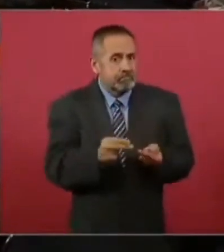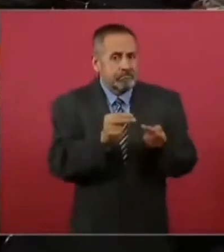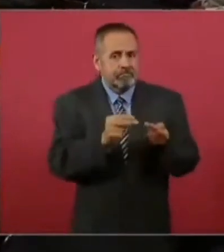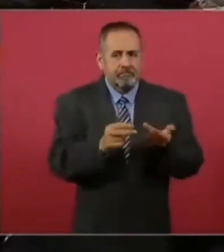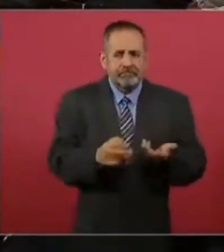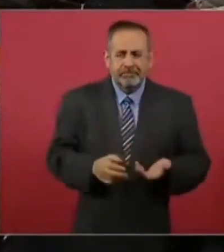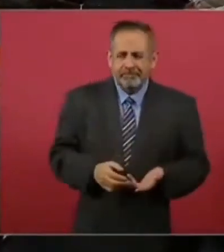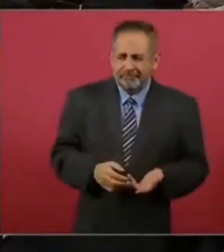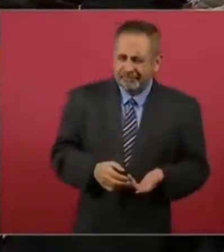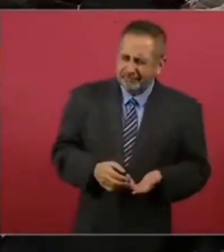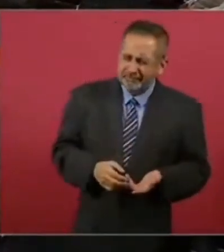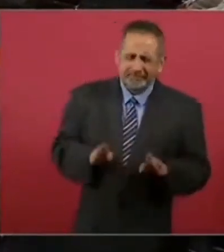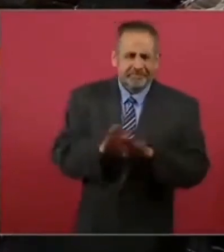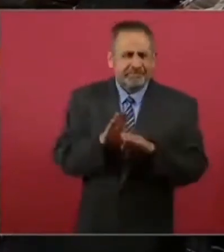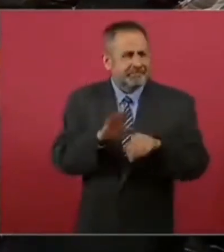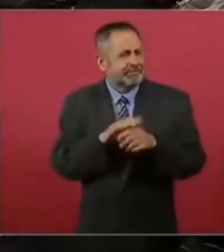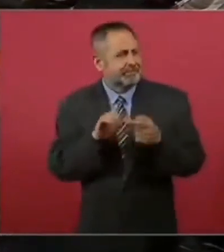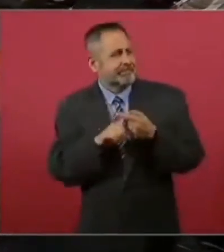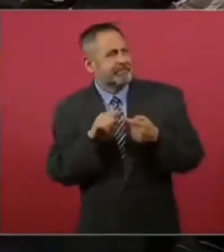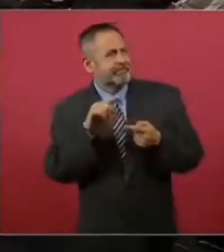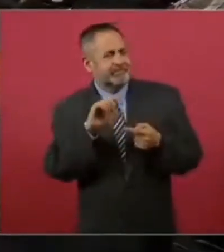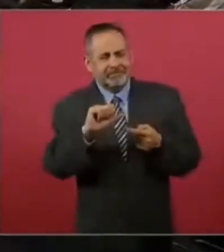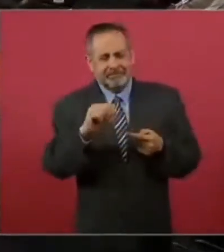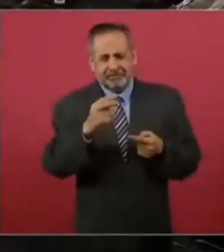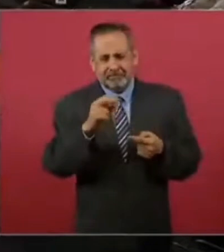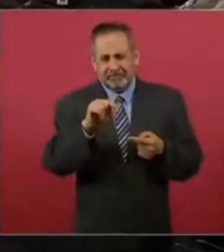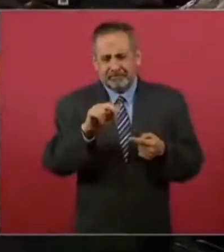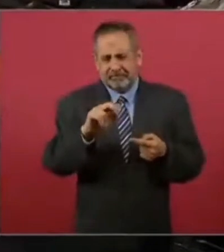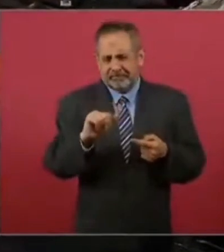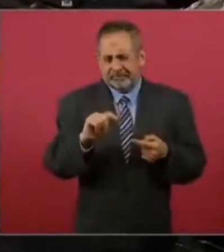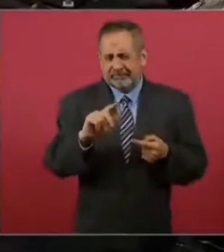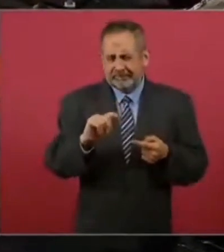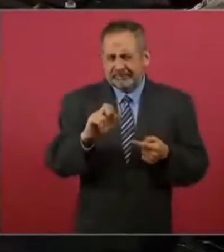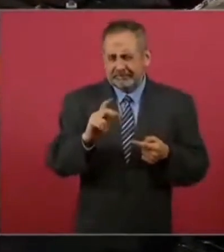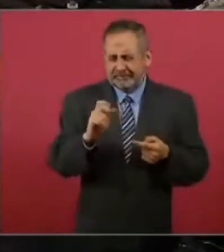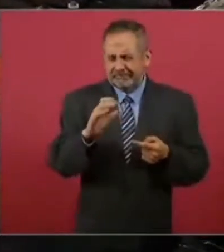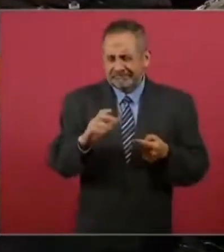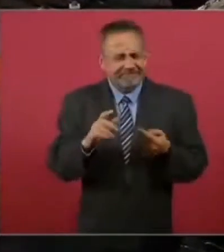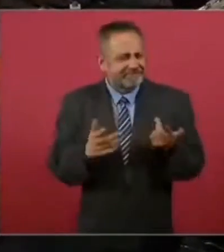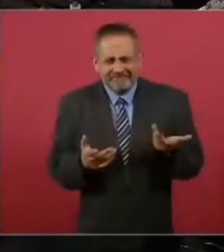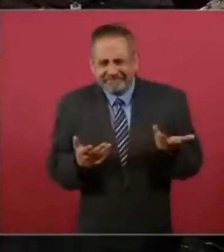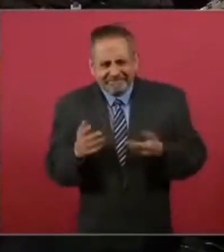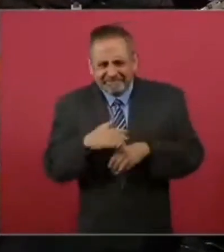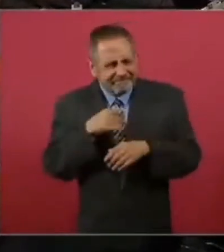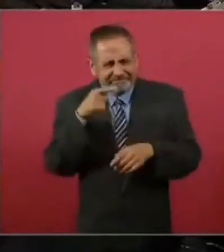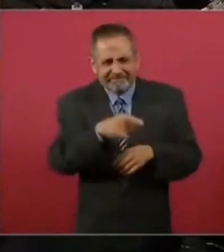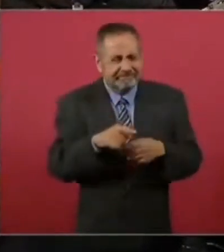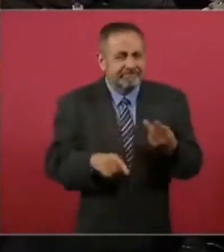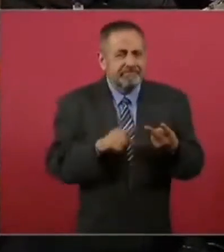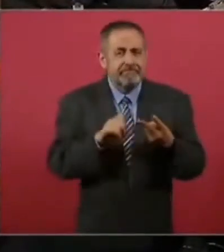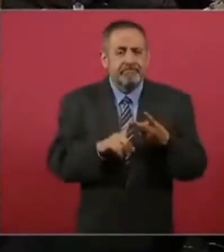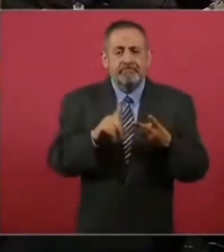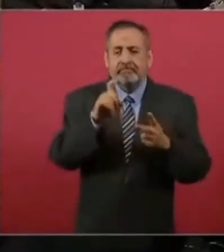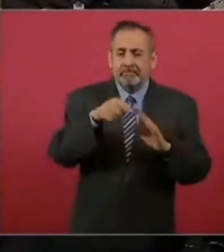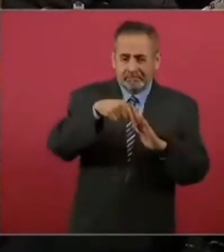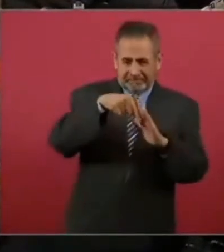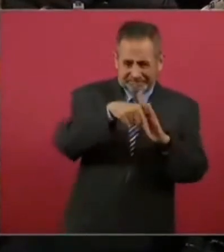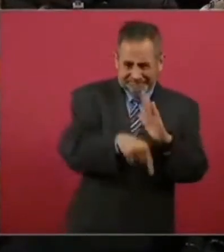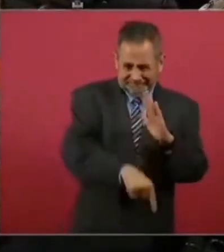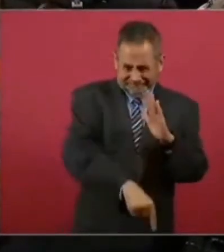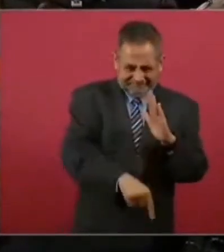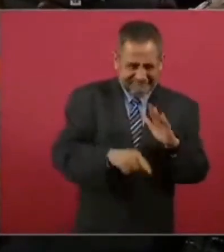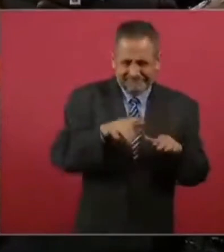a Chicontepec? ¿Por qué inversión a aguas profundas?